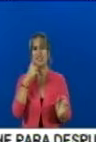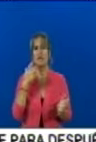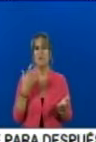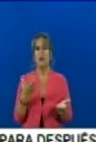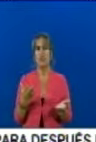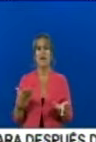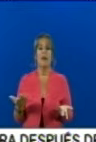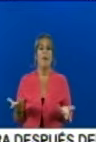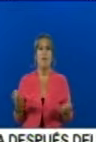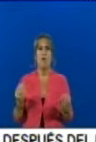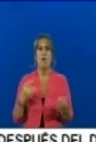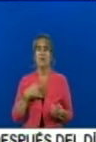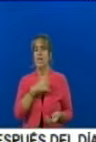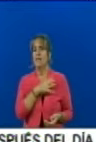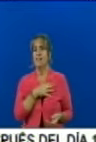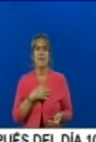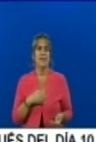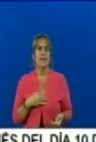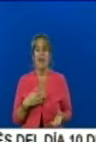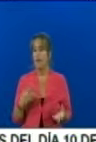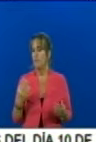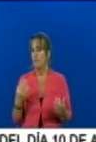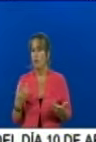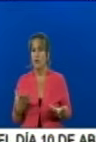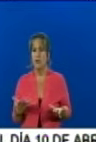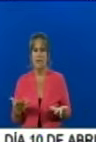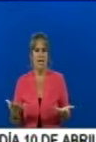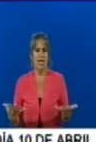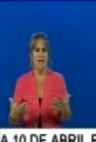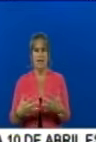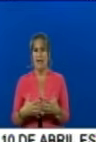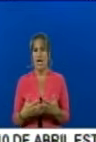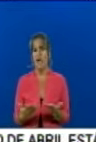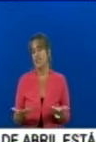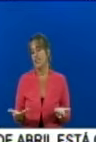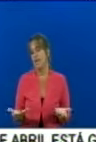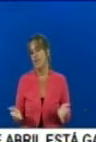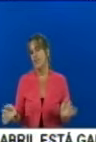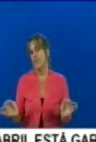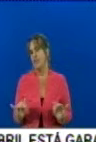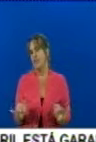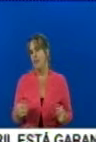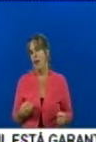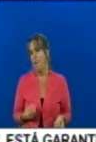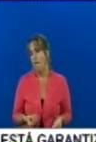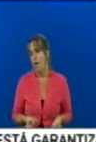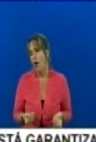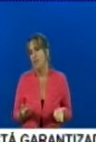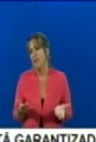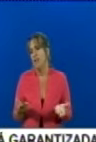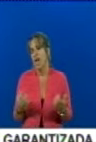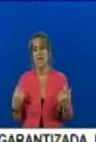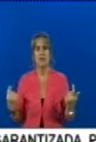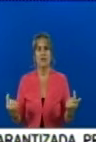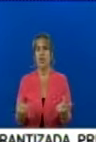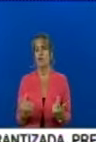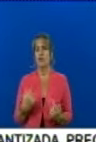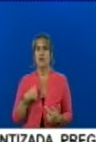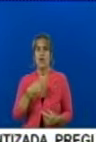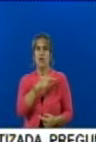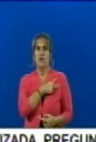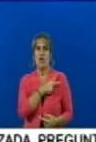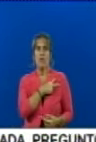que haya mucha sensibilidad, que haya mucha empatía y que haya también la posibilidad de que todos nosotros como